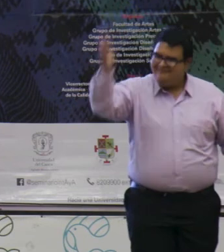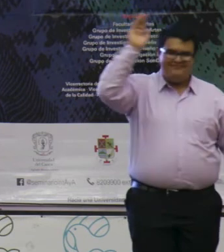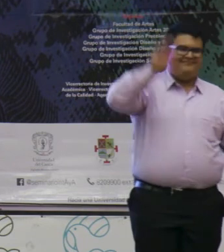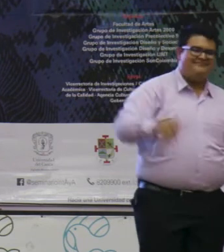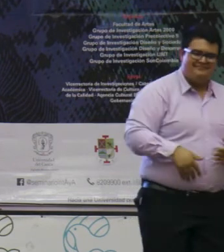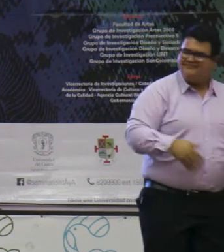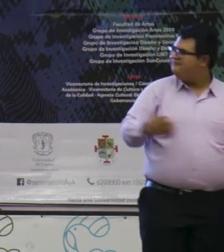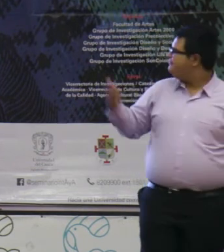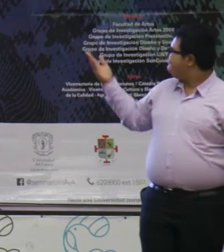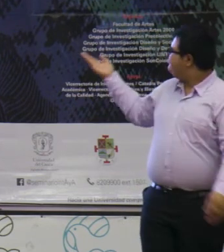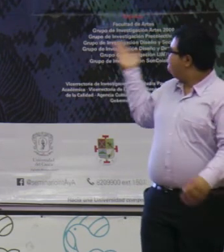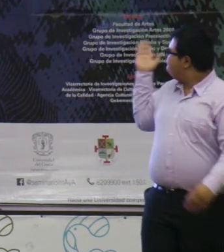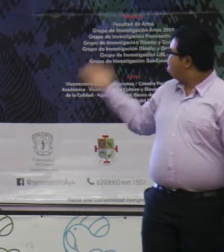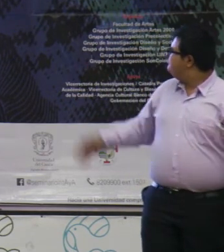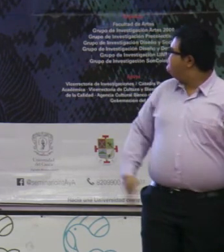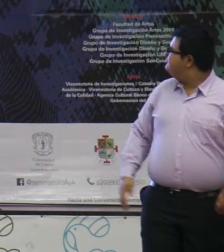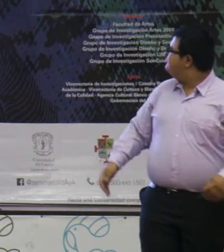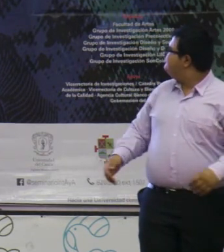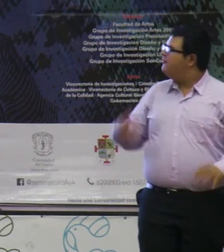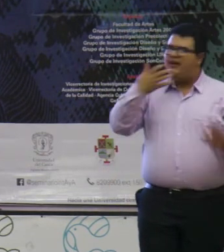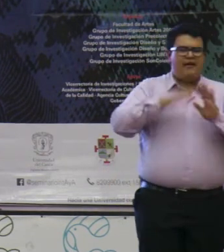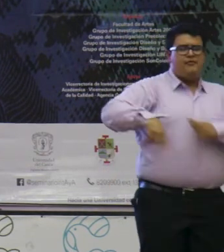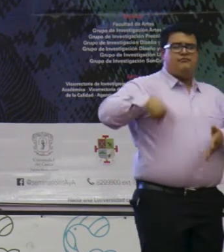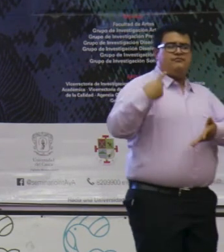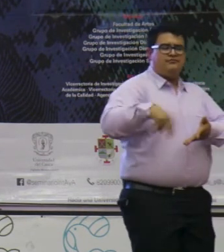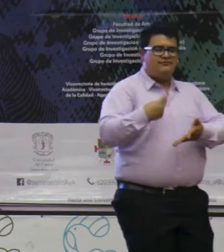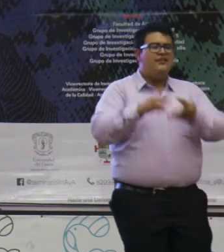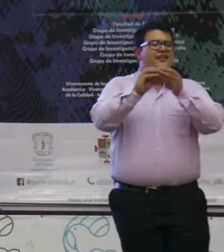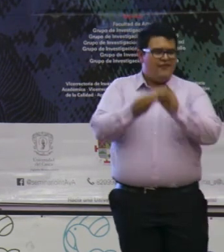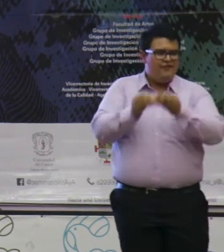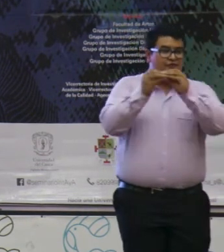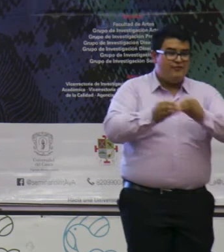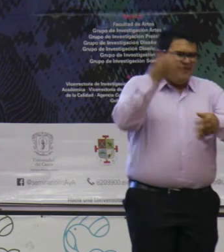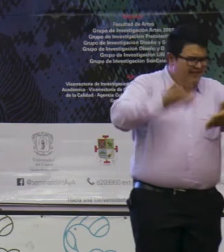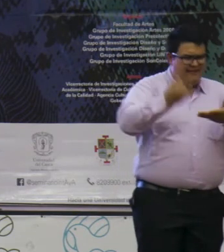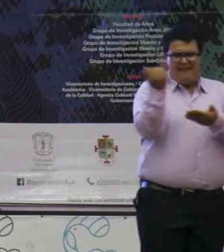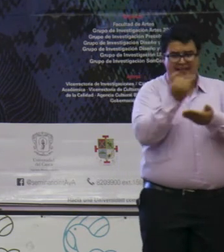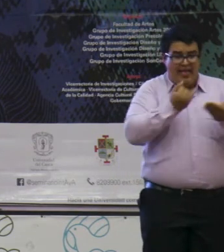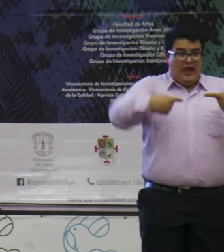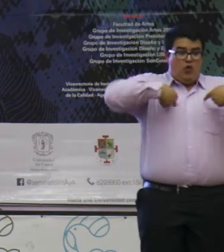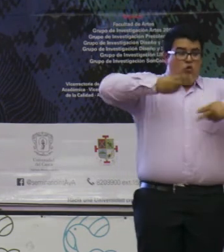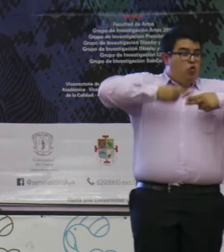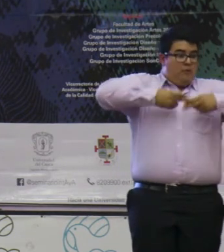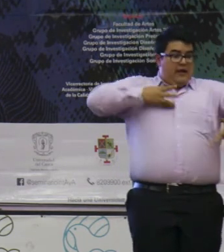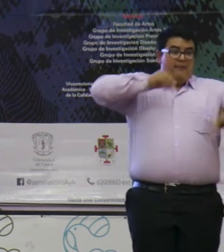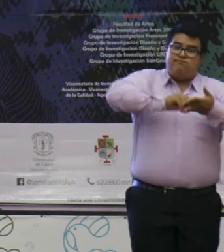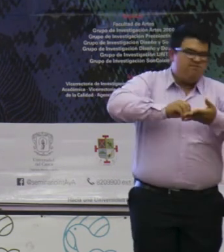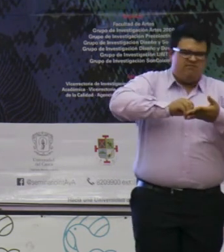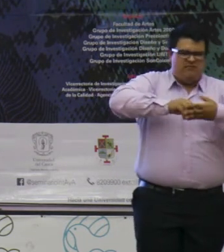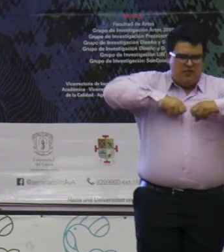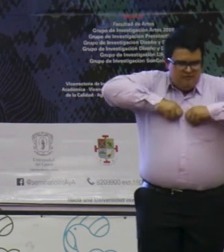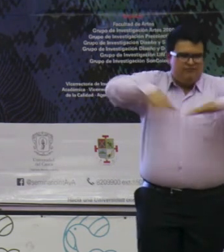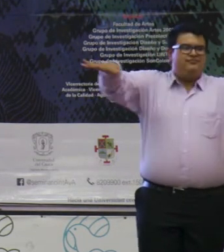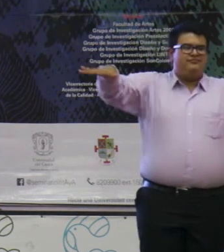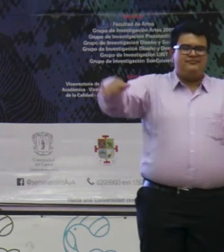de una cantidad de representaciones en donde tímidamente los ilustradores, sin exponerse, la mandan,